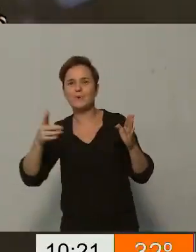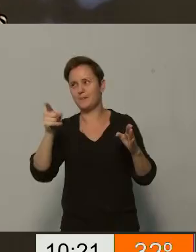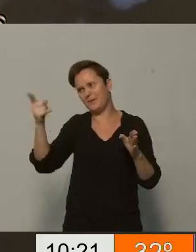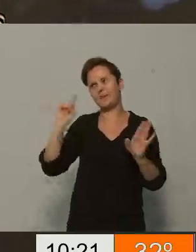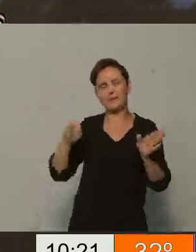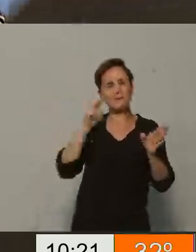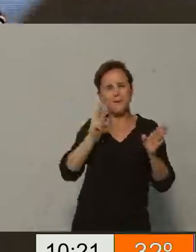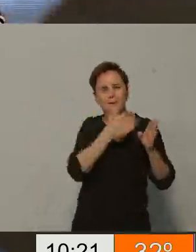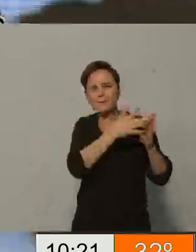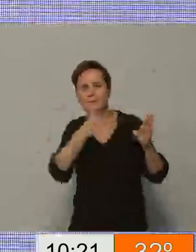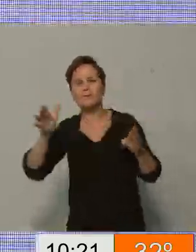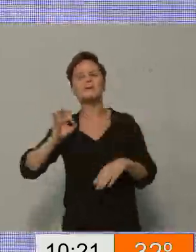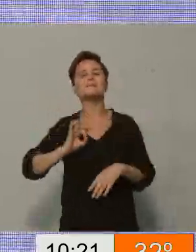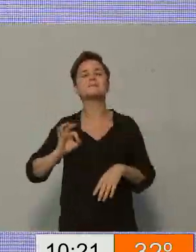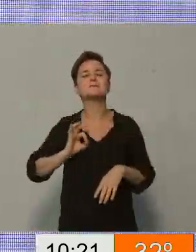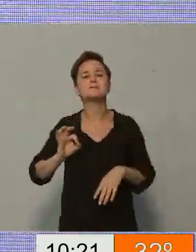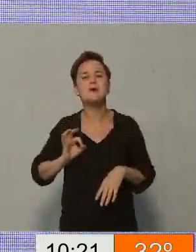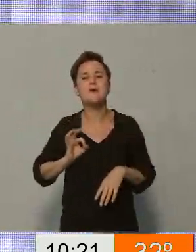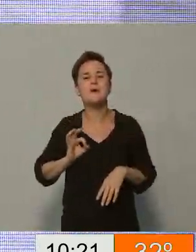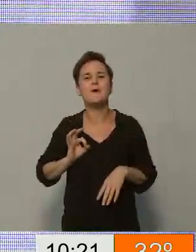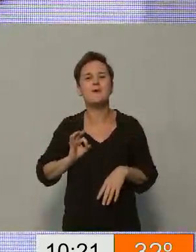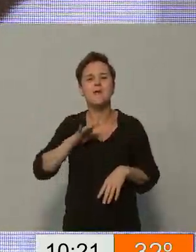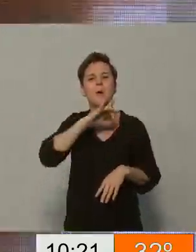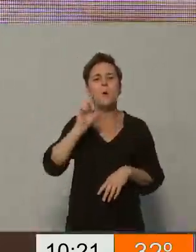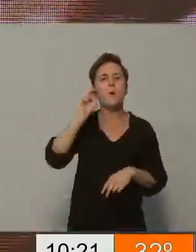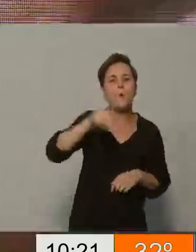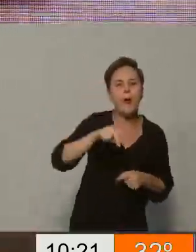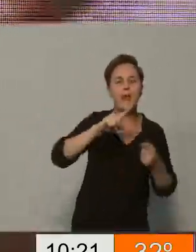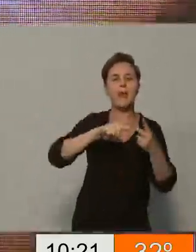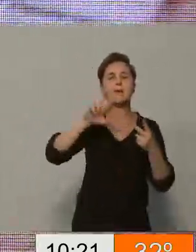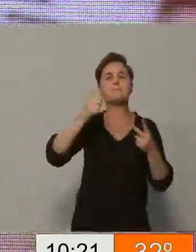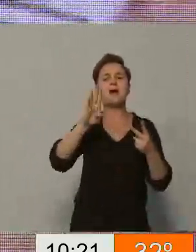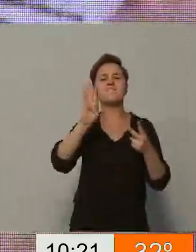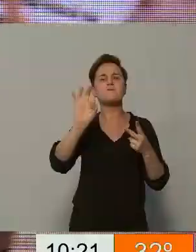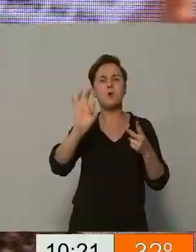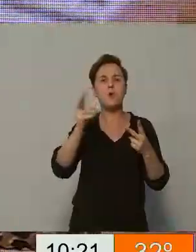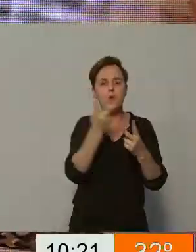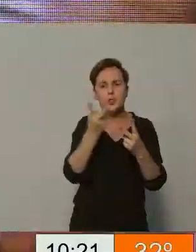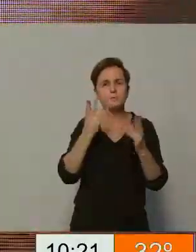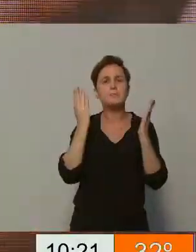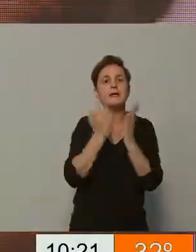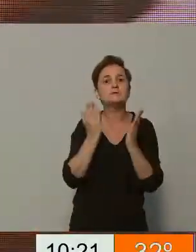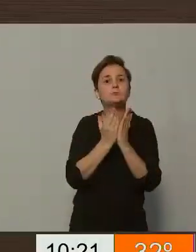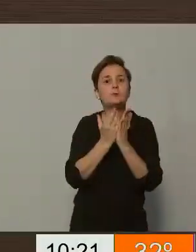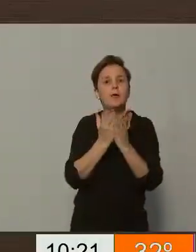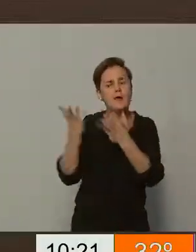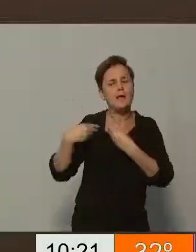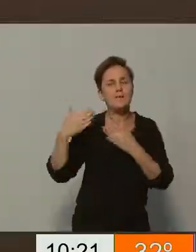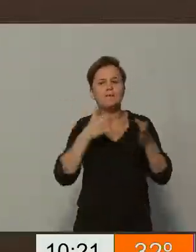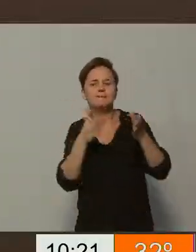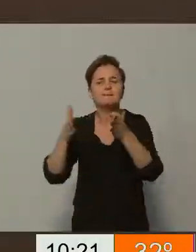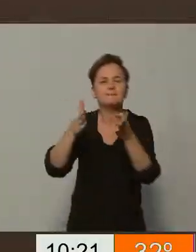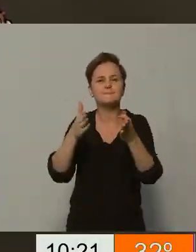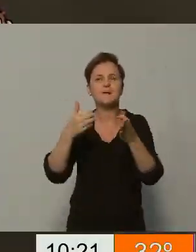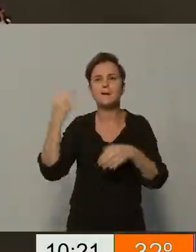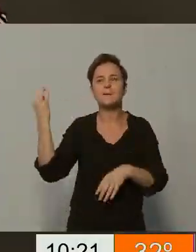que juntos podamos ver esta historia de Juan y de Pablo, dos estudiantes que nos van a llevar a un recorrido súper especial